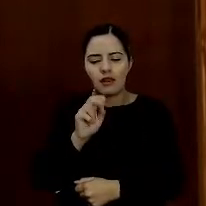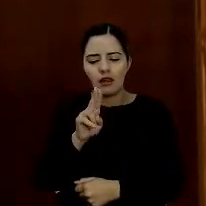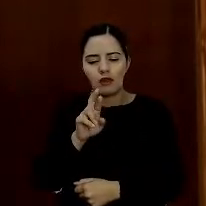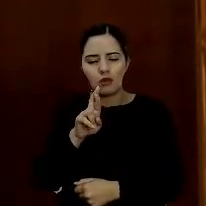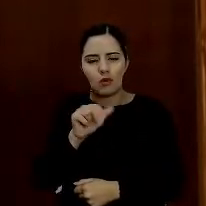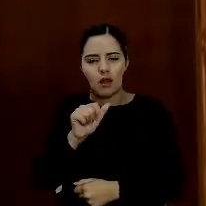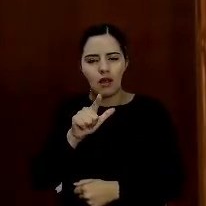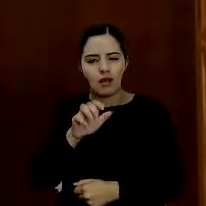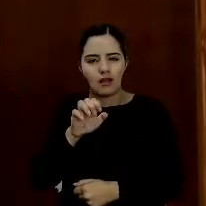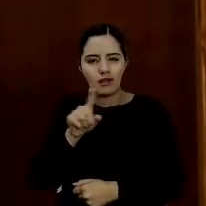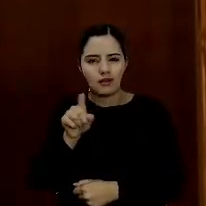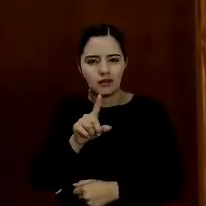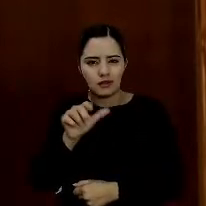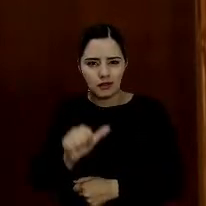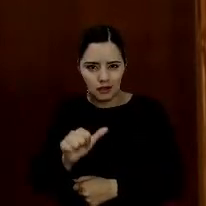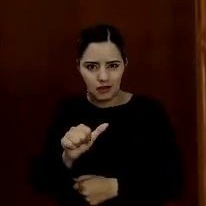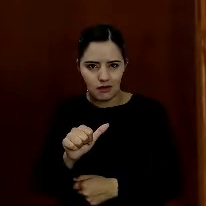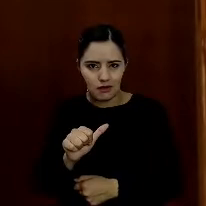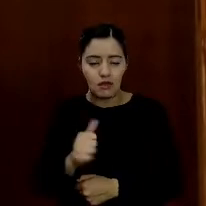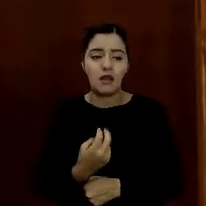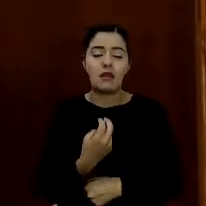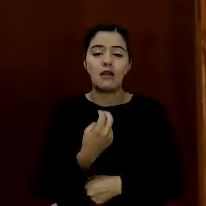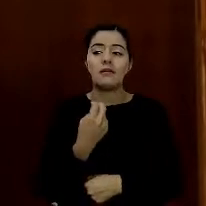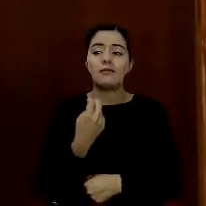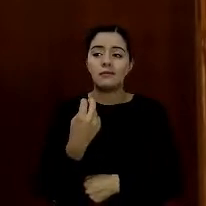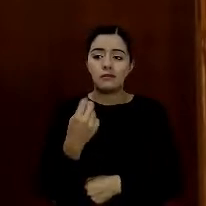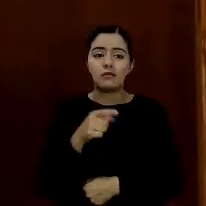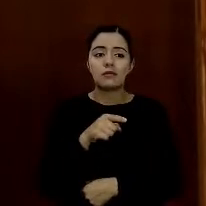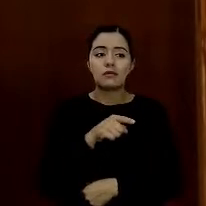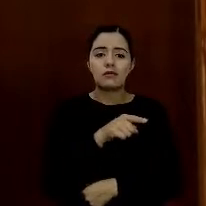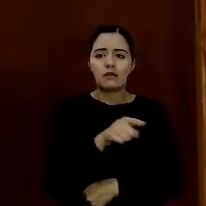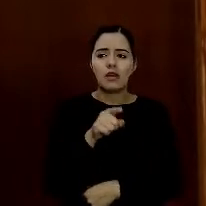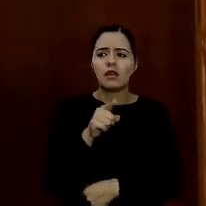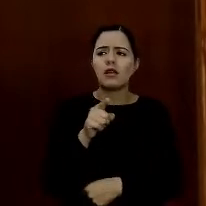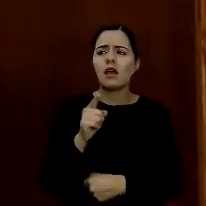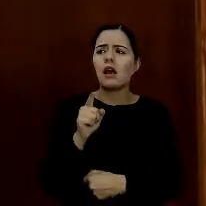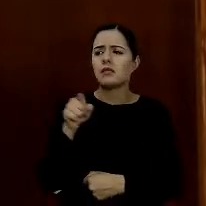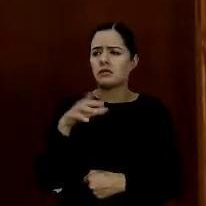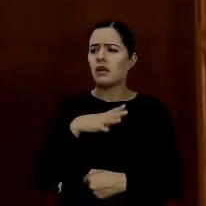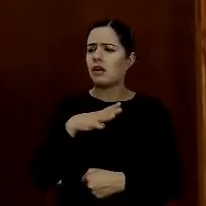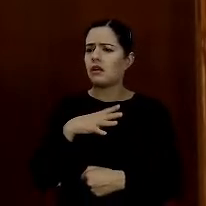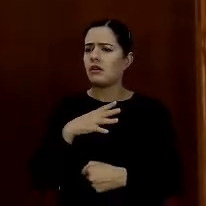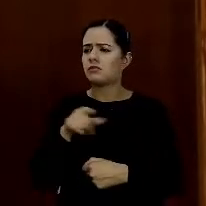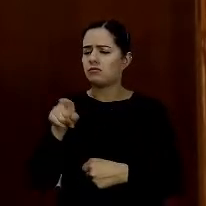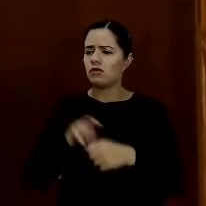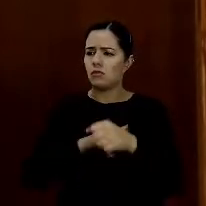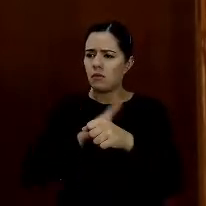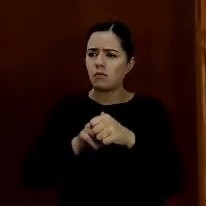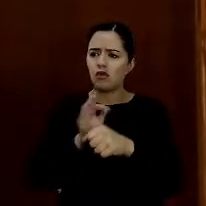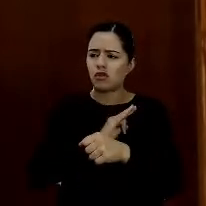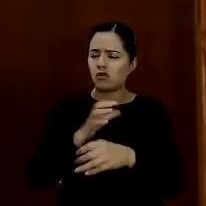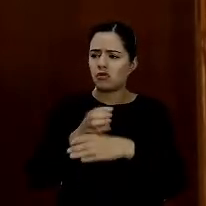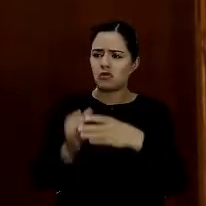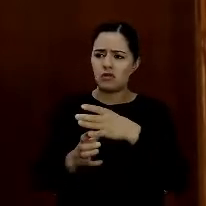los conceptos de medio ambiente y de recursos naturales que